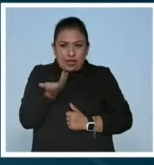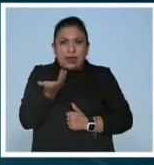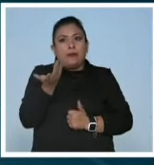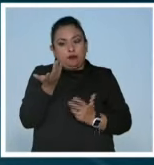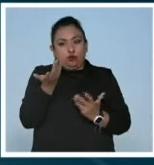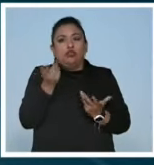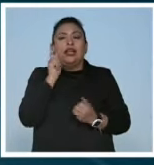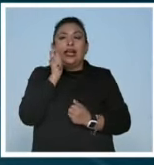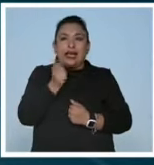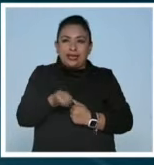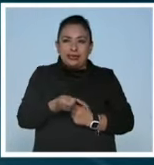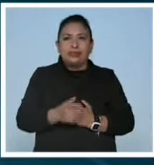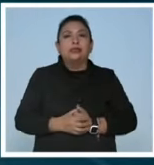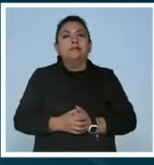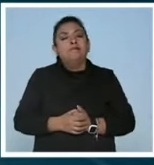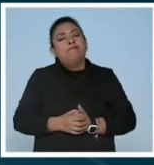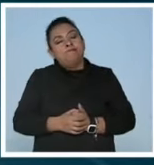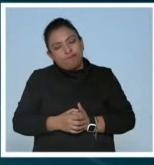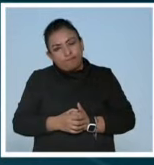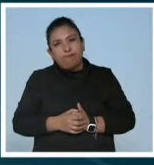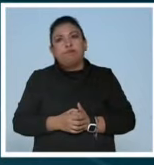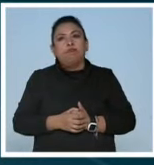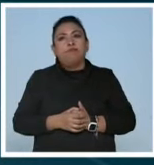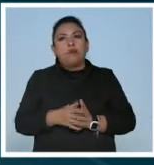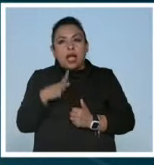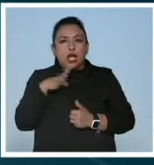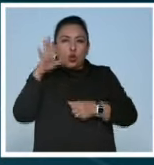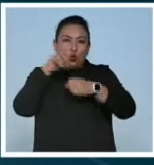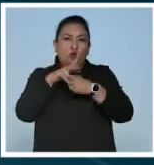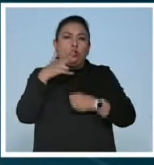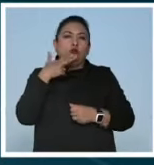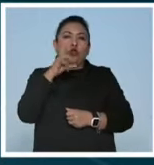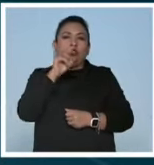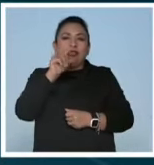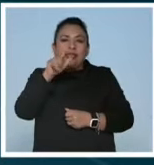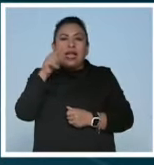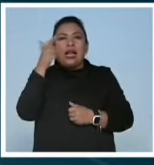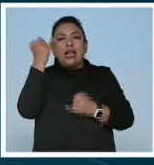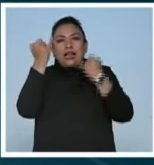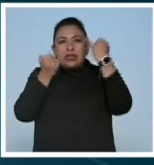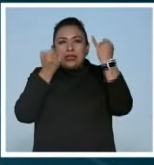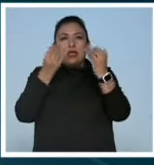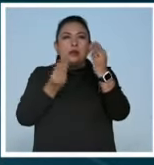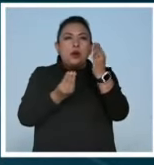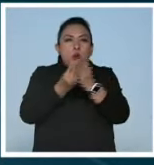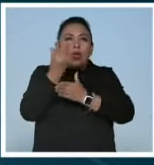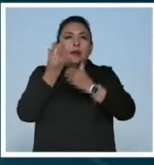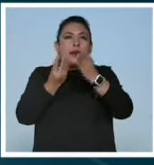creemos es también, digamos, como permear de esta cultura digital creativa, innovadora,